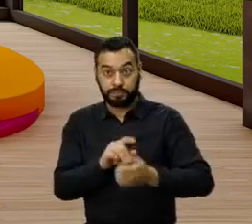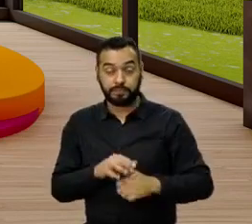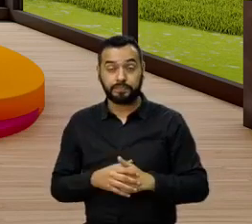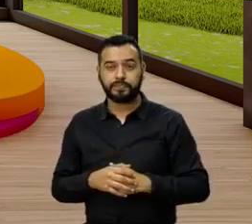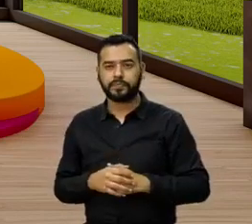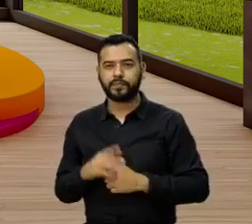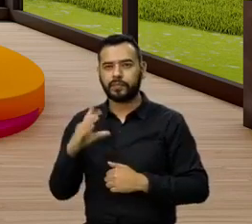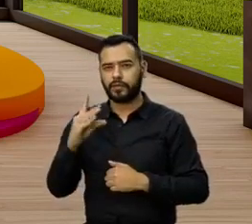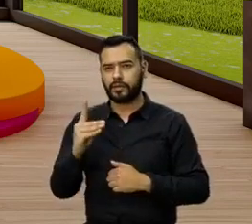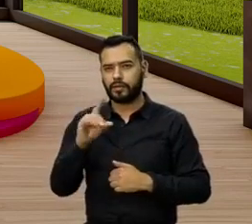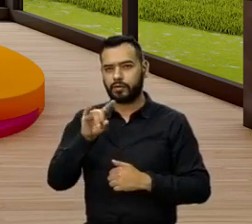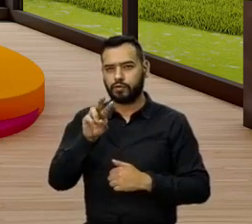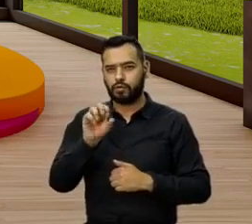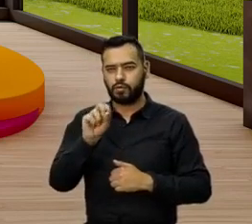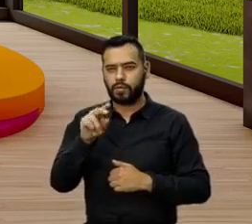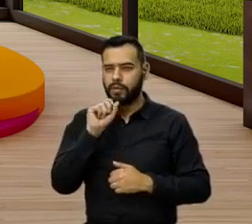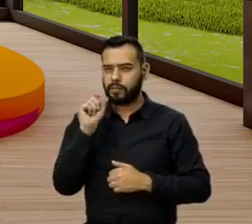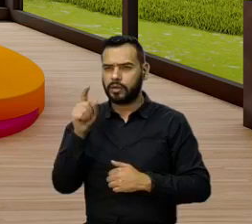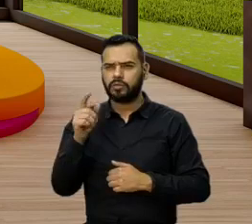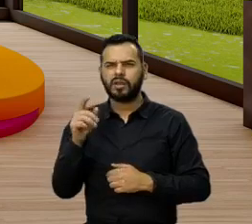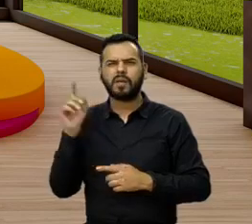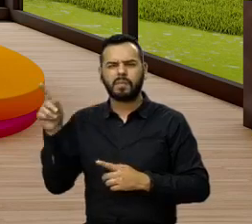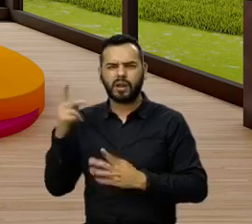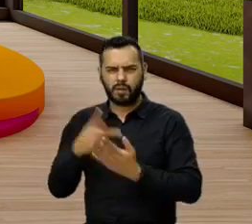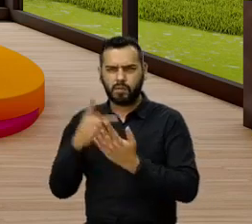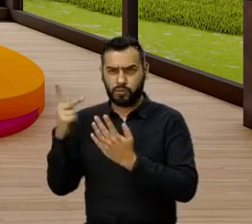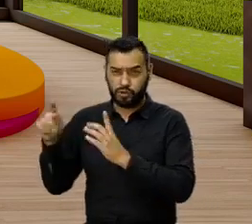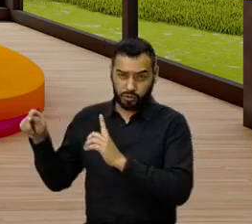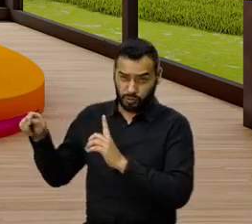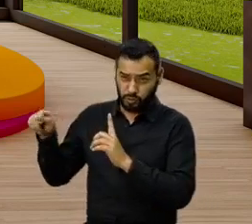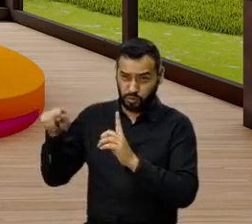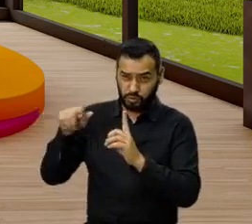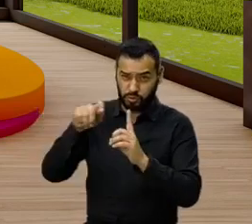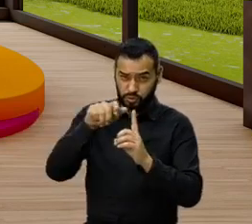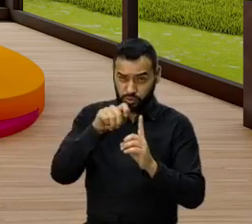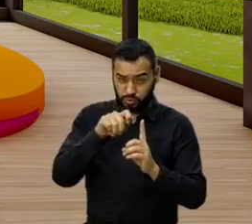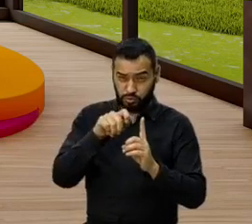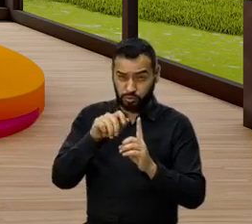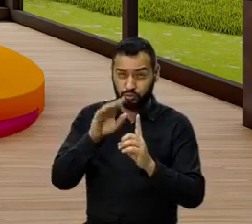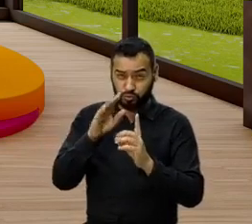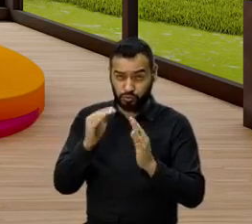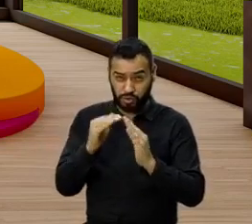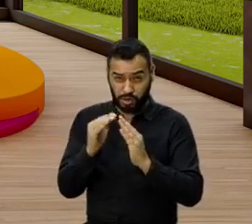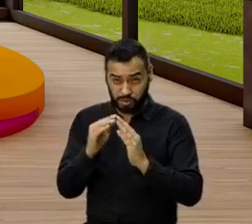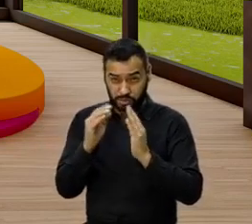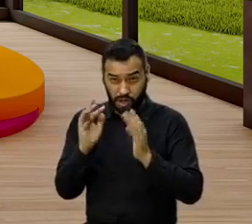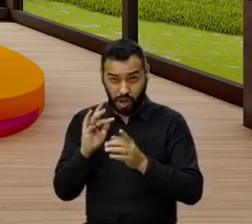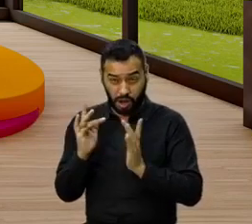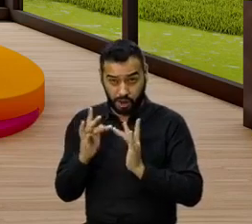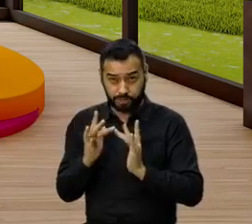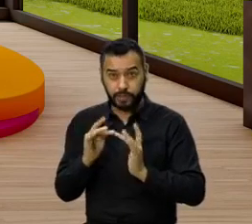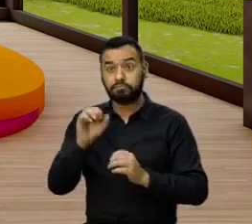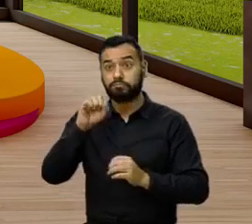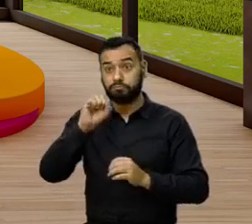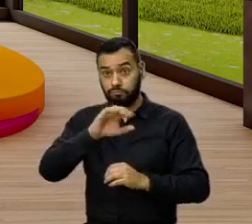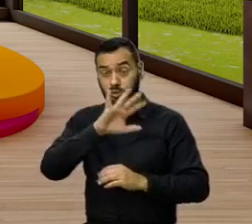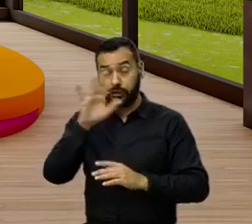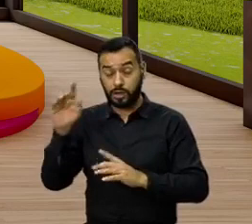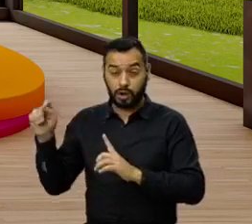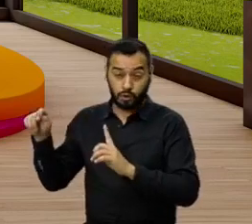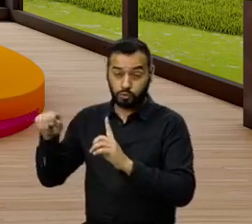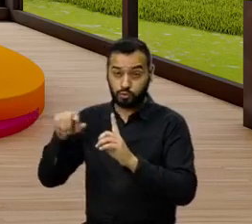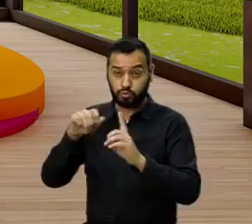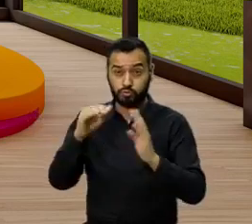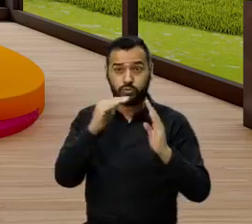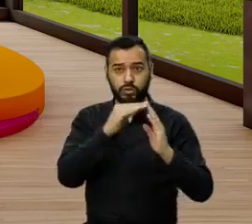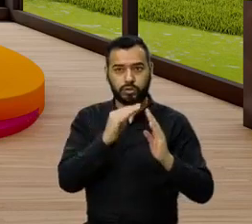así estuvo en camilo galindo nos pregunta para este proyecto aplica el subsidio vivienda importante está claro que si aplica el subsidio de